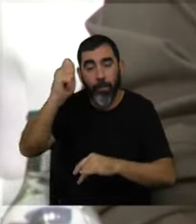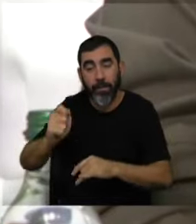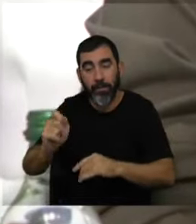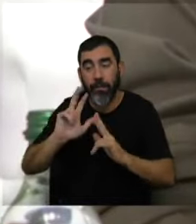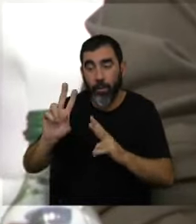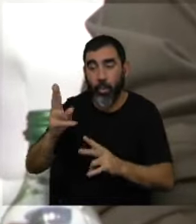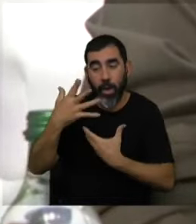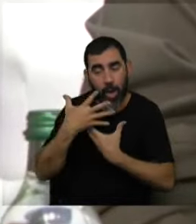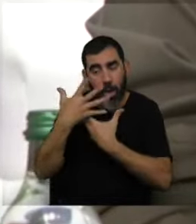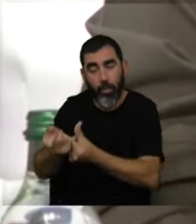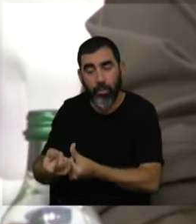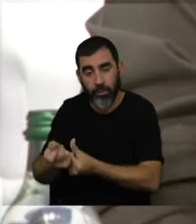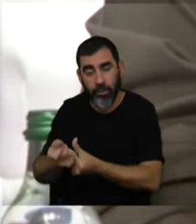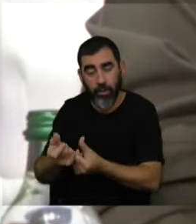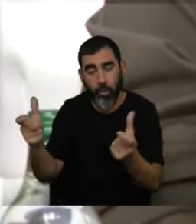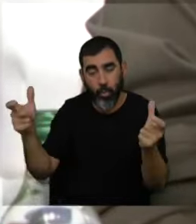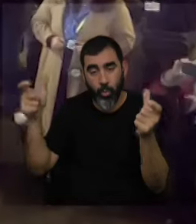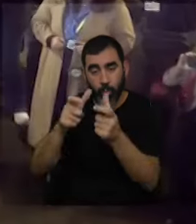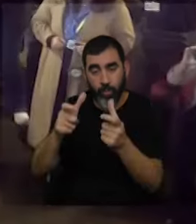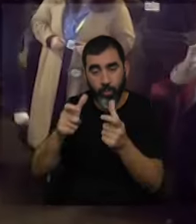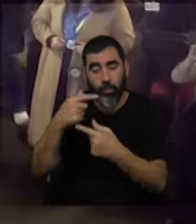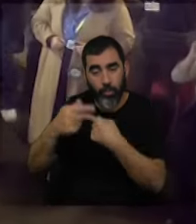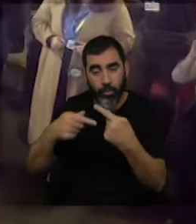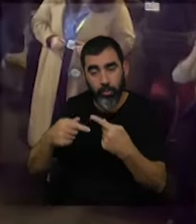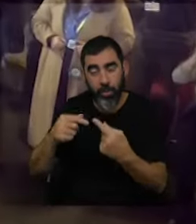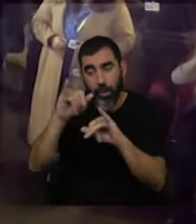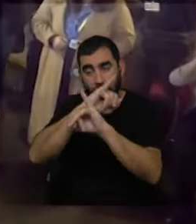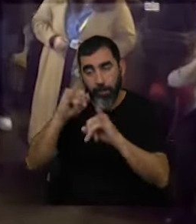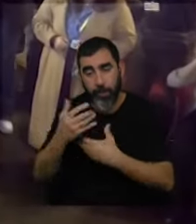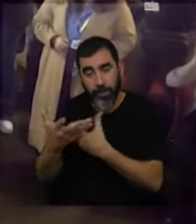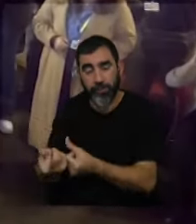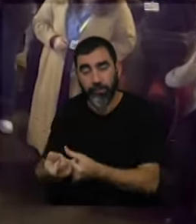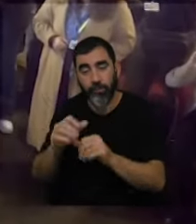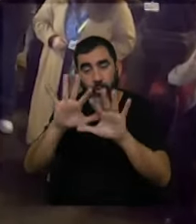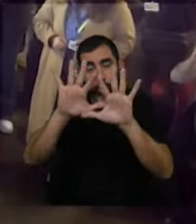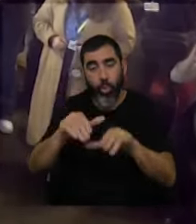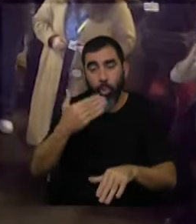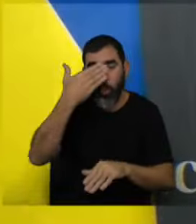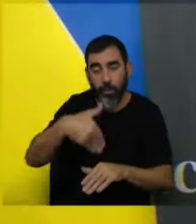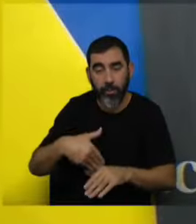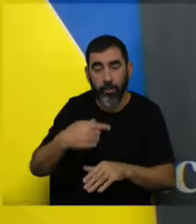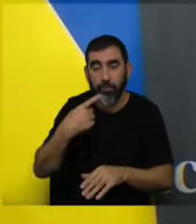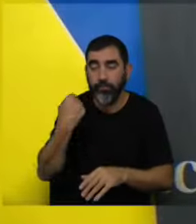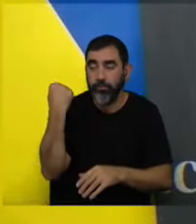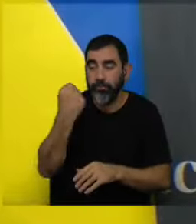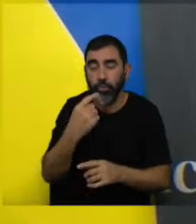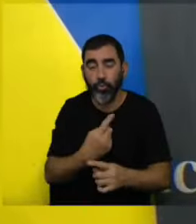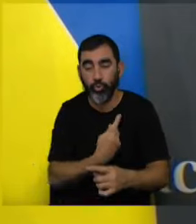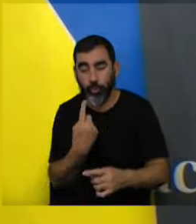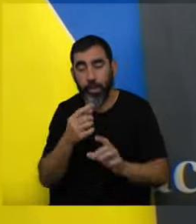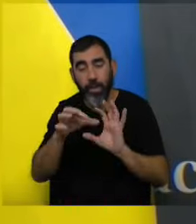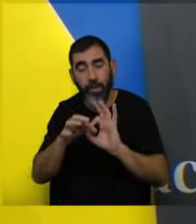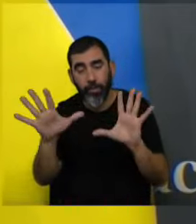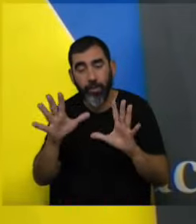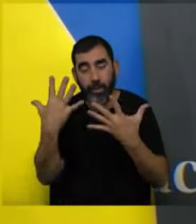que Uruguay apoyaría el resultado de esta Cumbre y continuará del lado de la paz el documento final resaltó los principios de soberanía Independencia